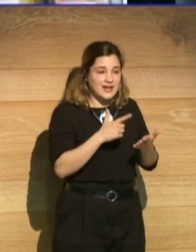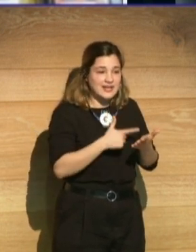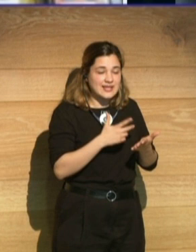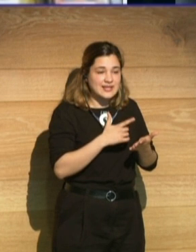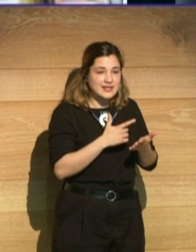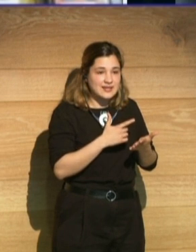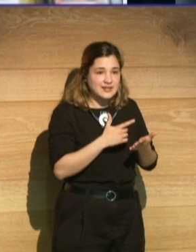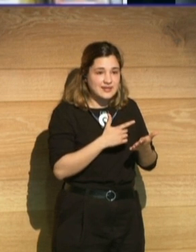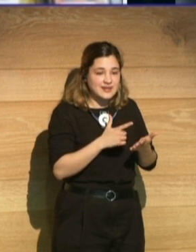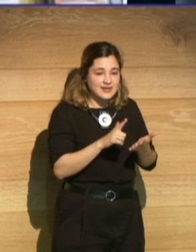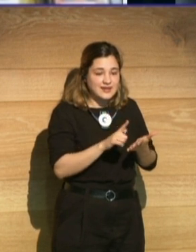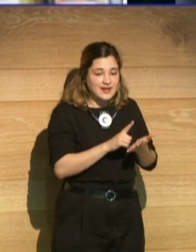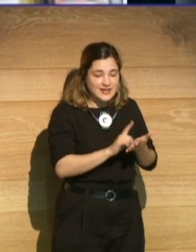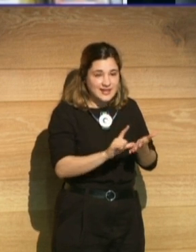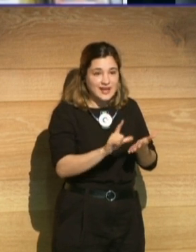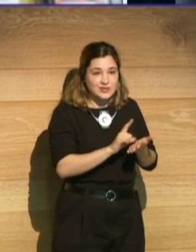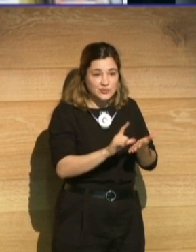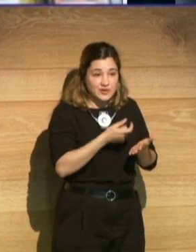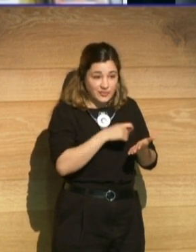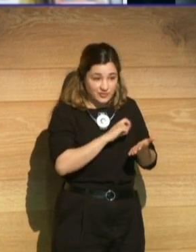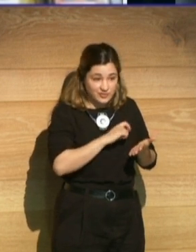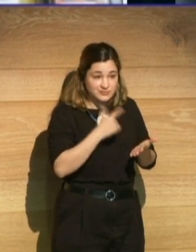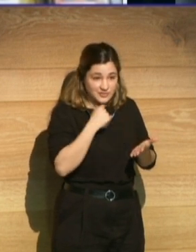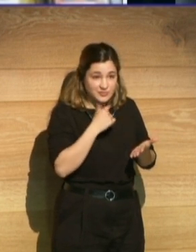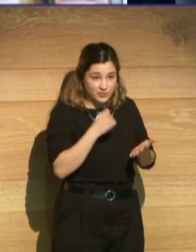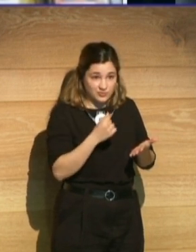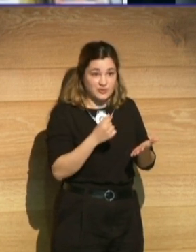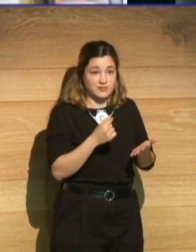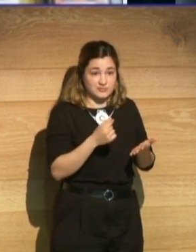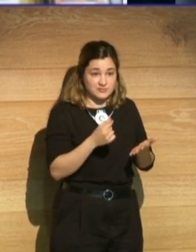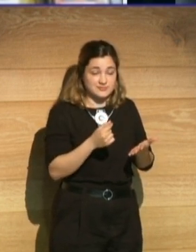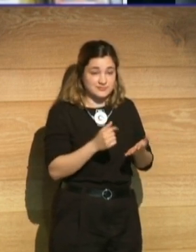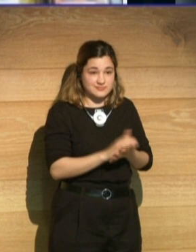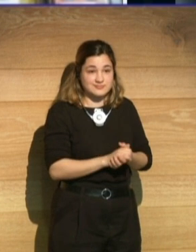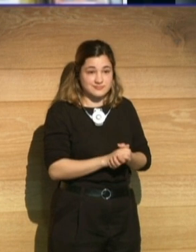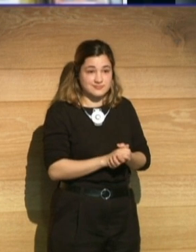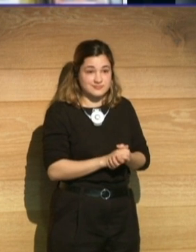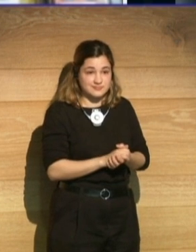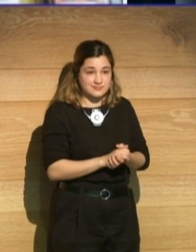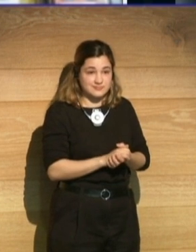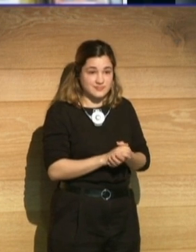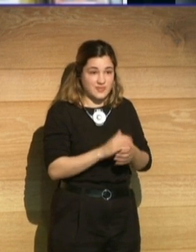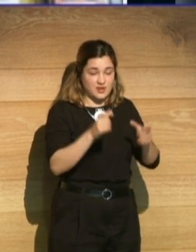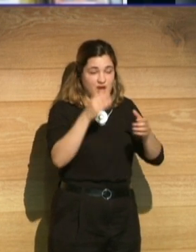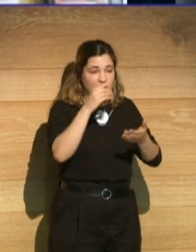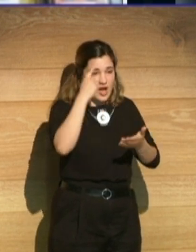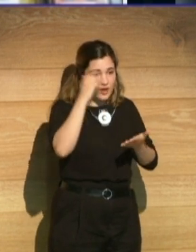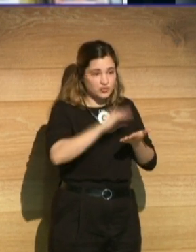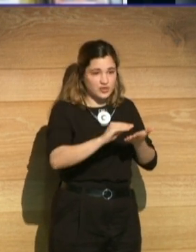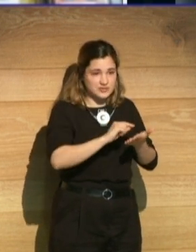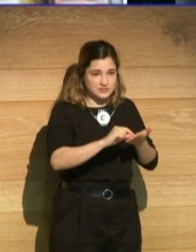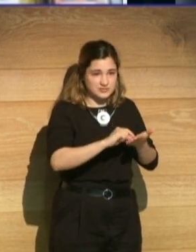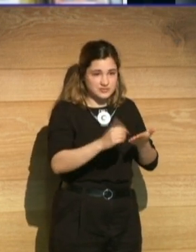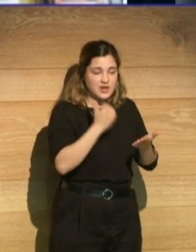literatura española. Si puedo mencionar uno, por ejemplo, considero como un modelo de este trabajo algunos libros